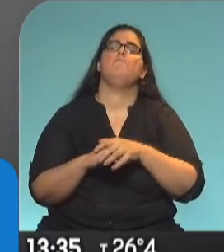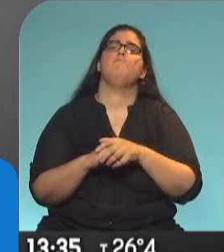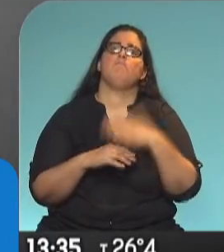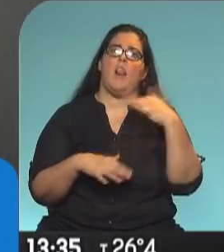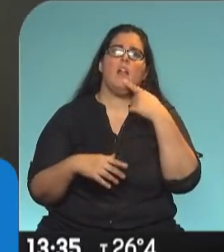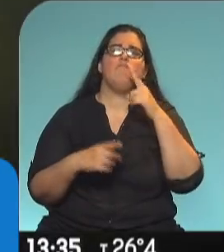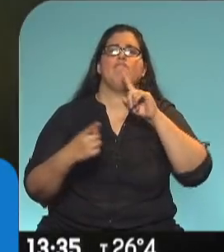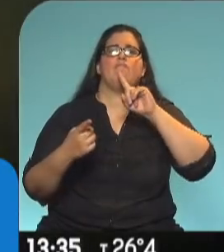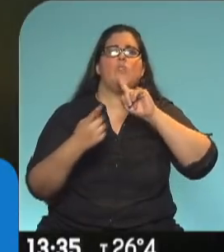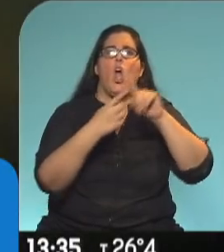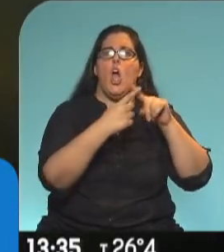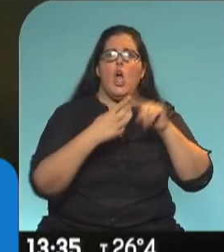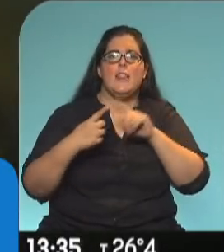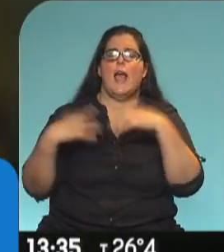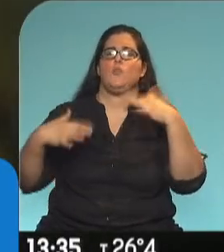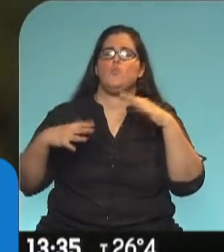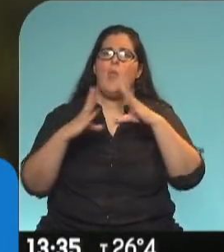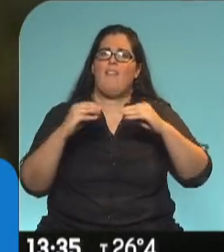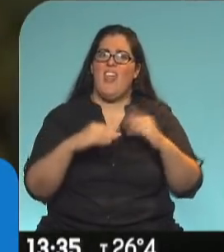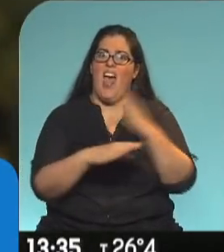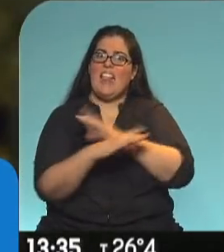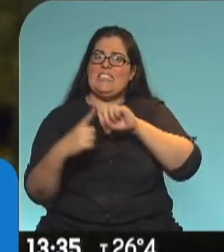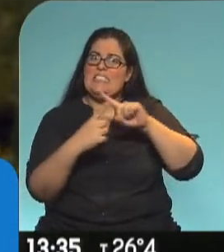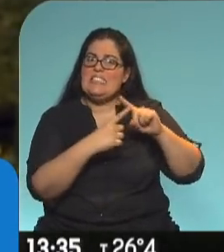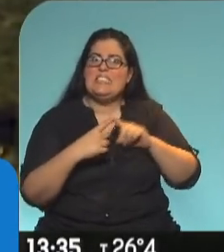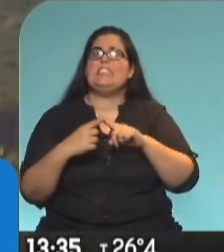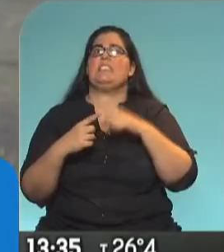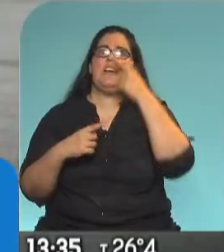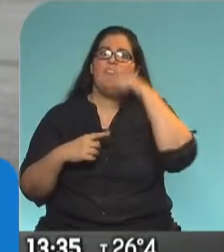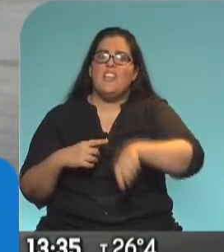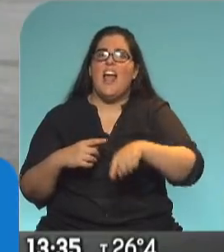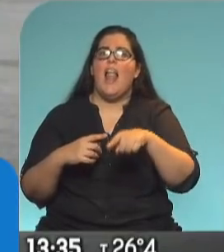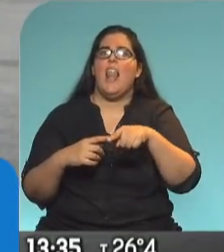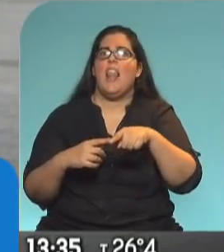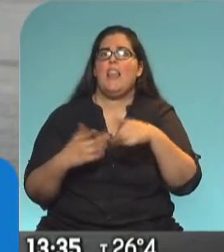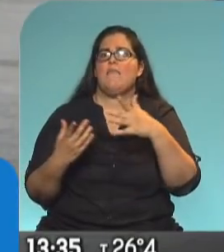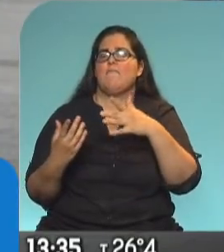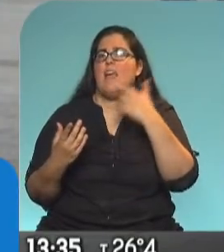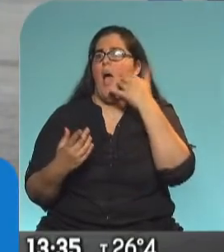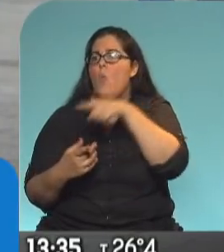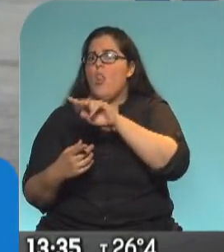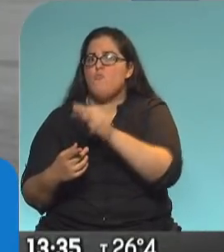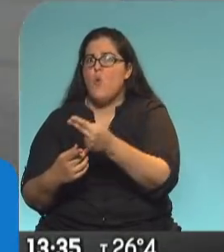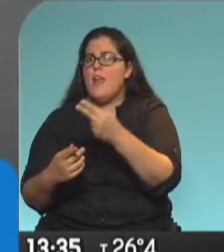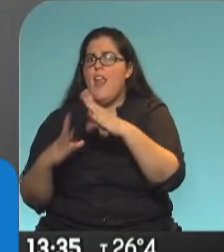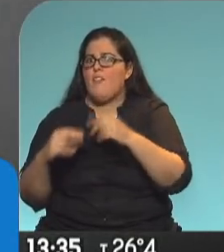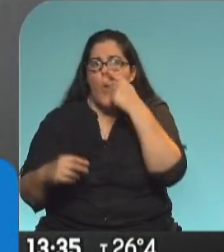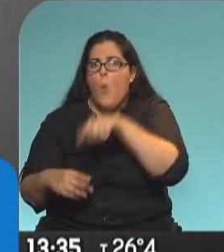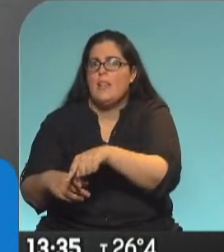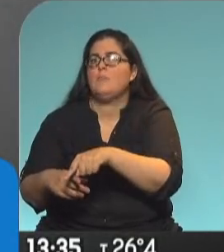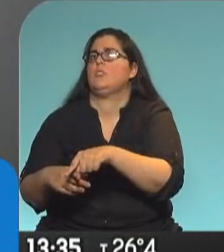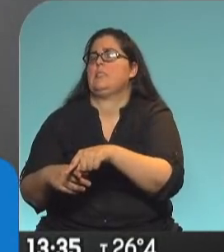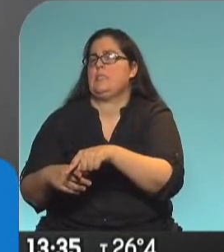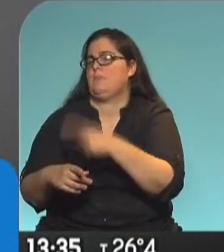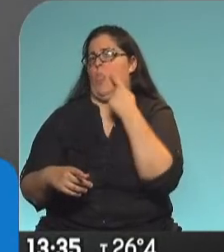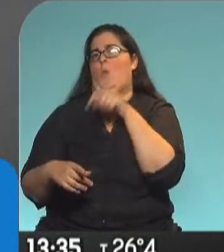demasiados contactos los días antes de Navidad y terminan siendo las últimas Navidades con nuestros abuelos, entonces habremos